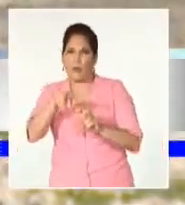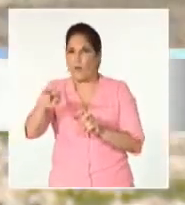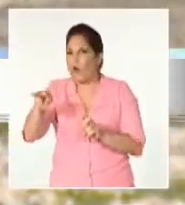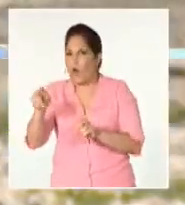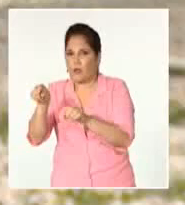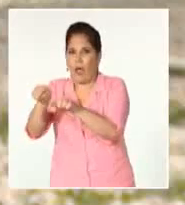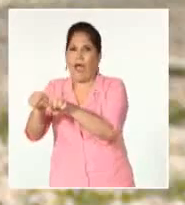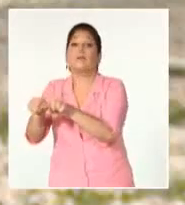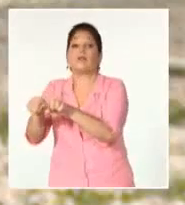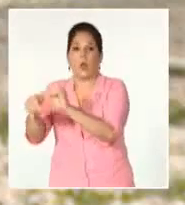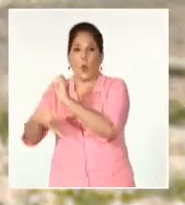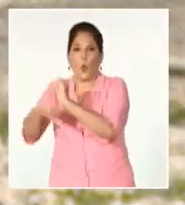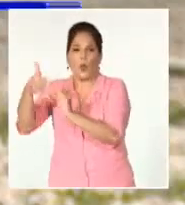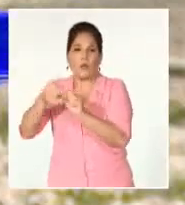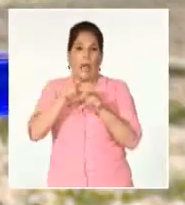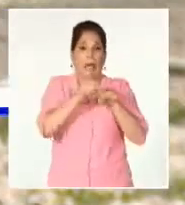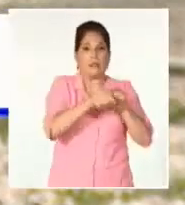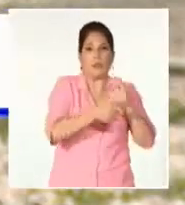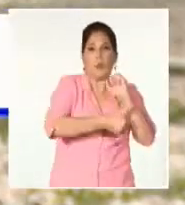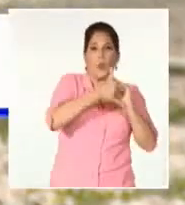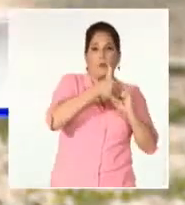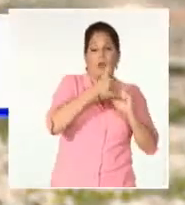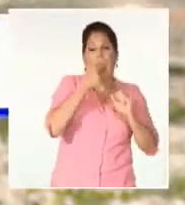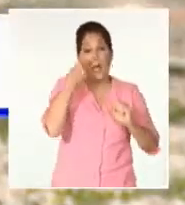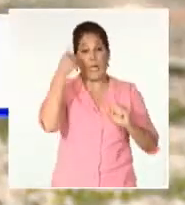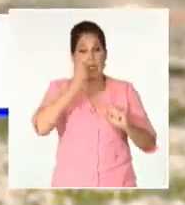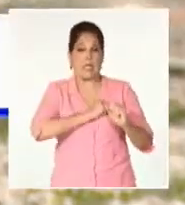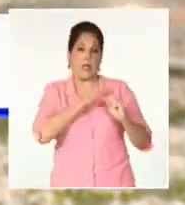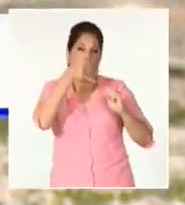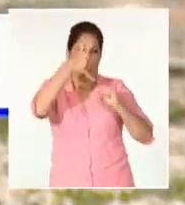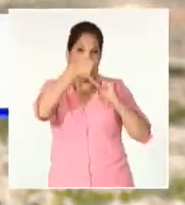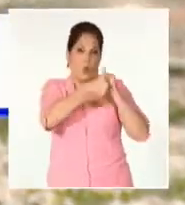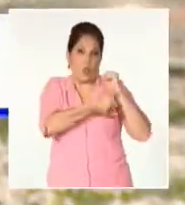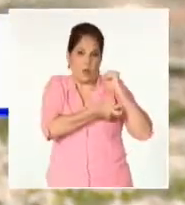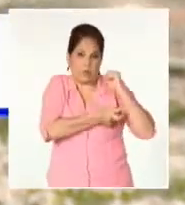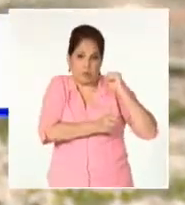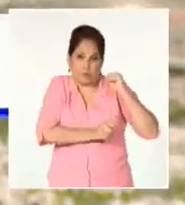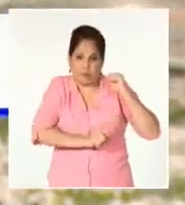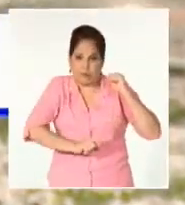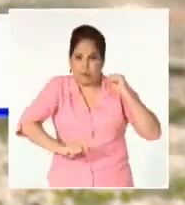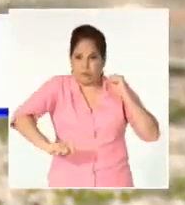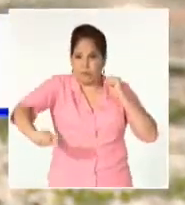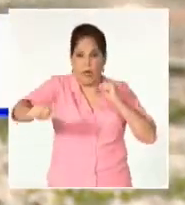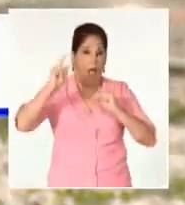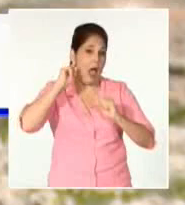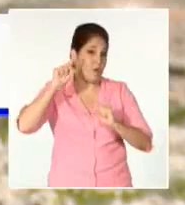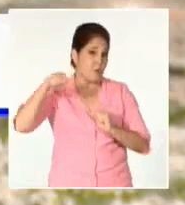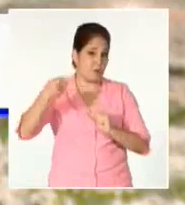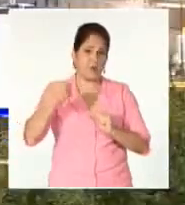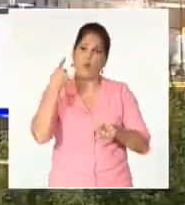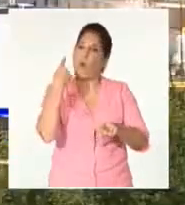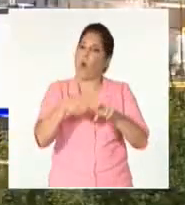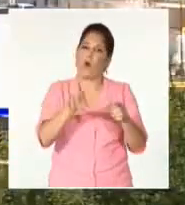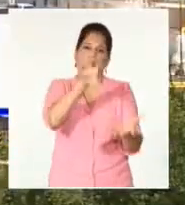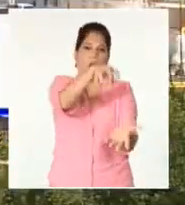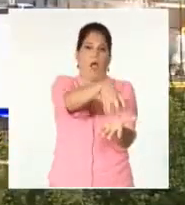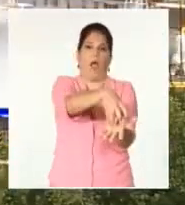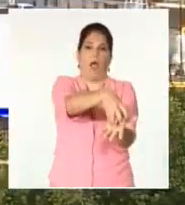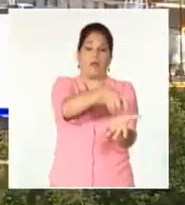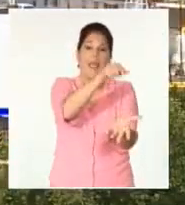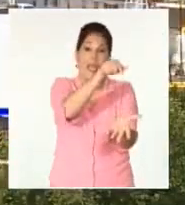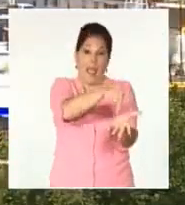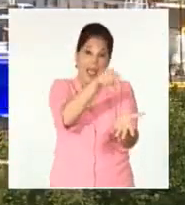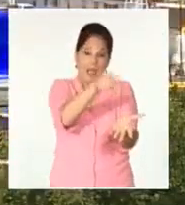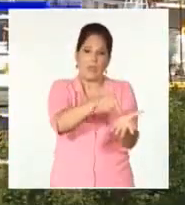están determinando una posible perforación el año que viene en otra área cercana a Puerto Escondido para